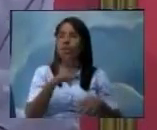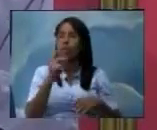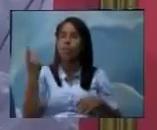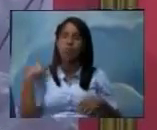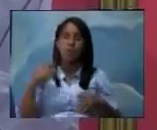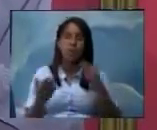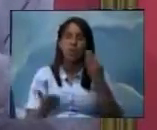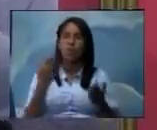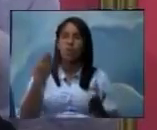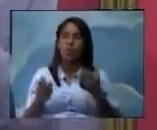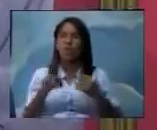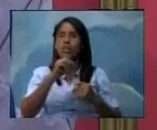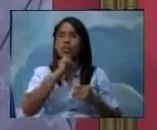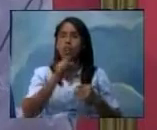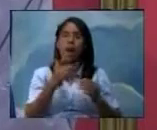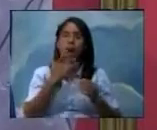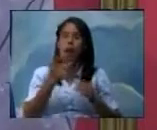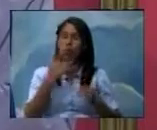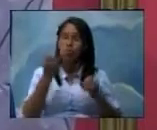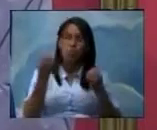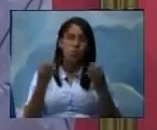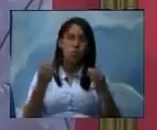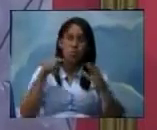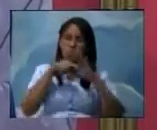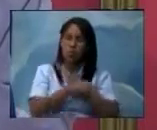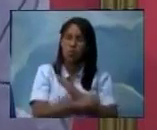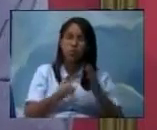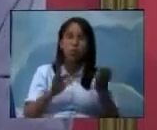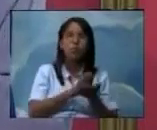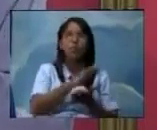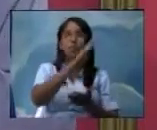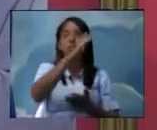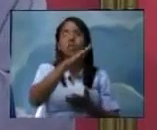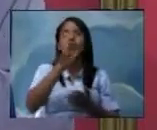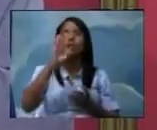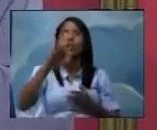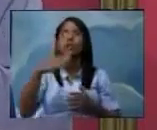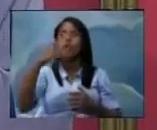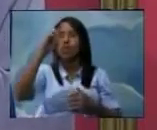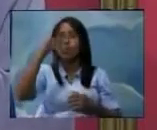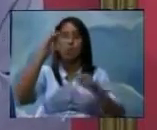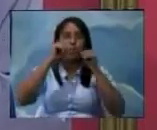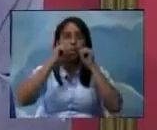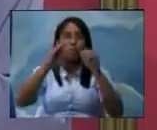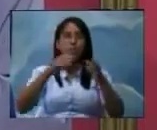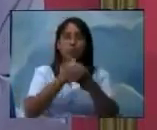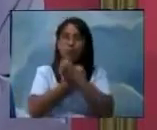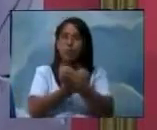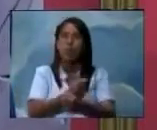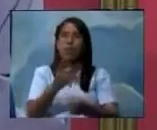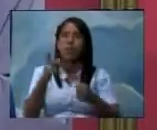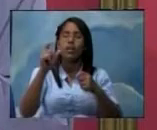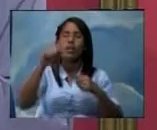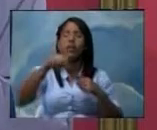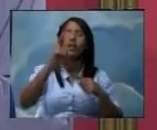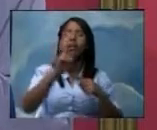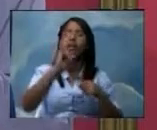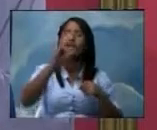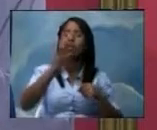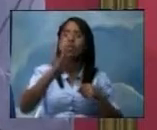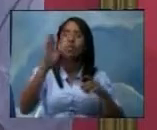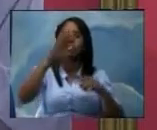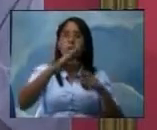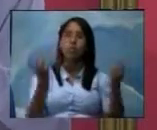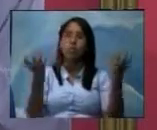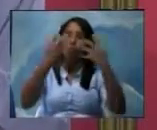no tiene comparación. Esto es algo muy profundo, algo muy glorioso. Así que Dios me los bendiga, amados, allá en Keyboard. Allá